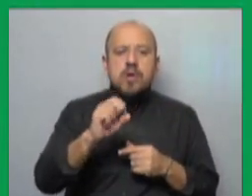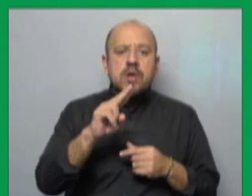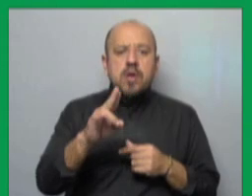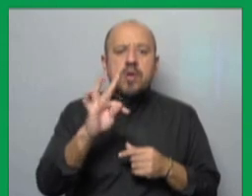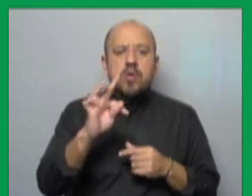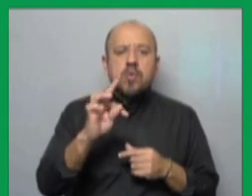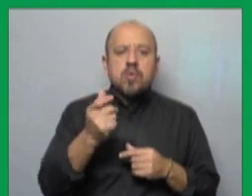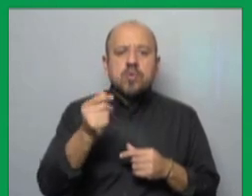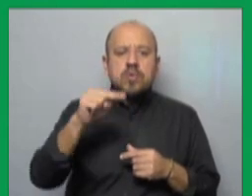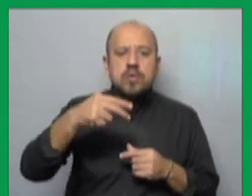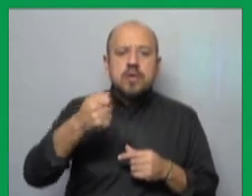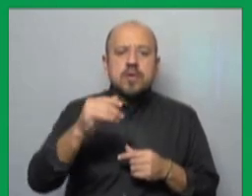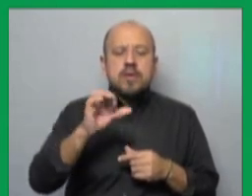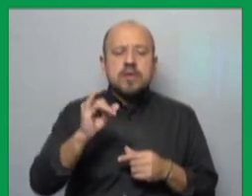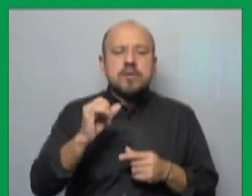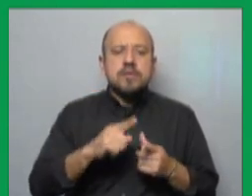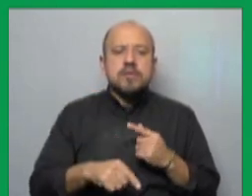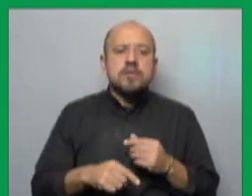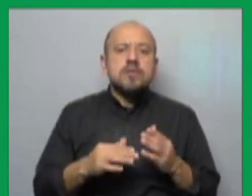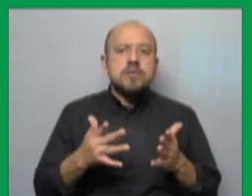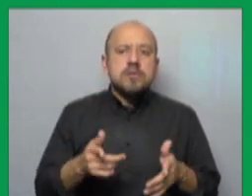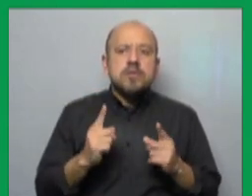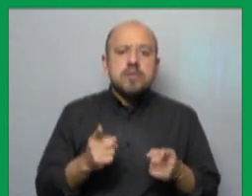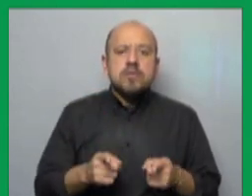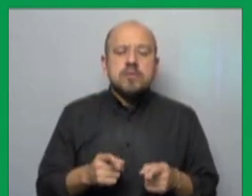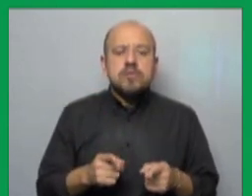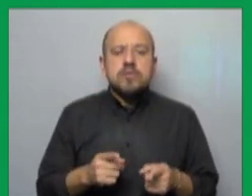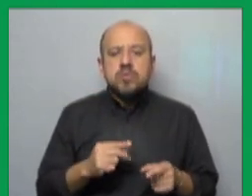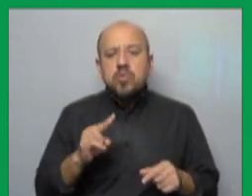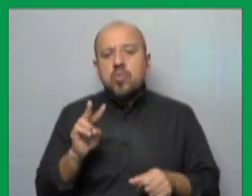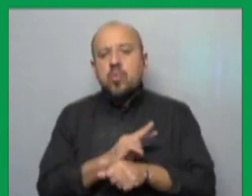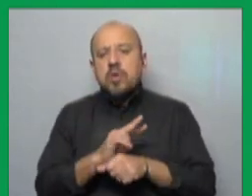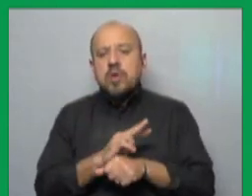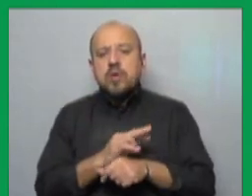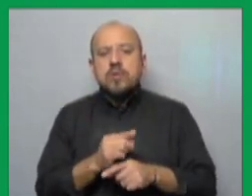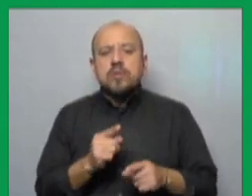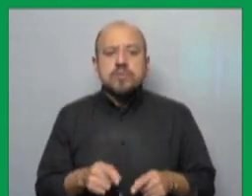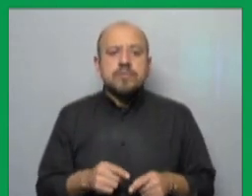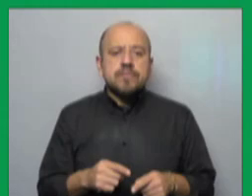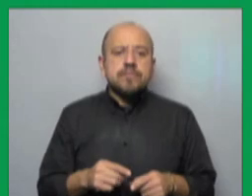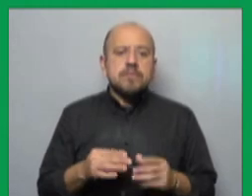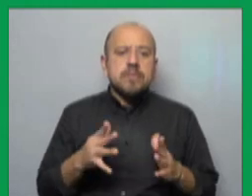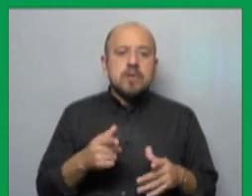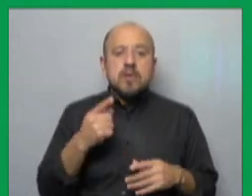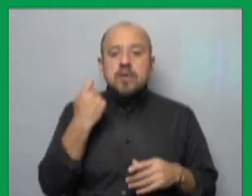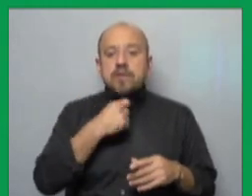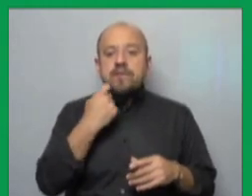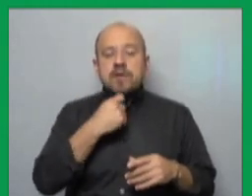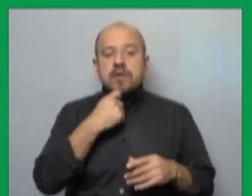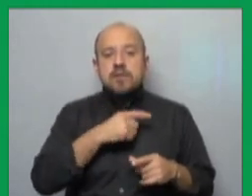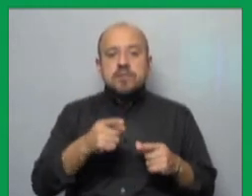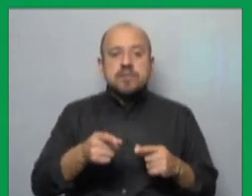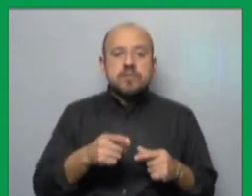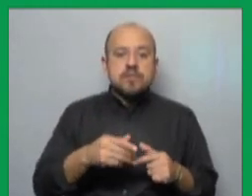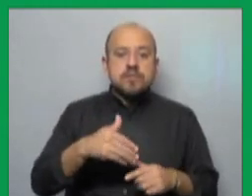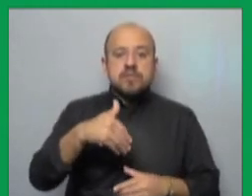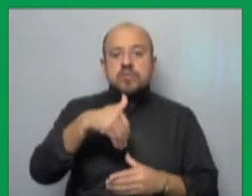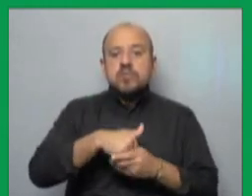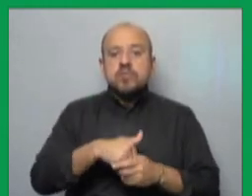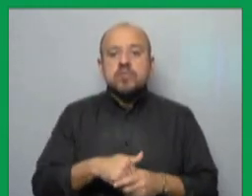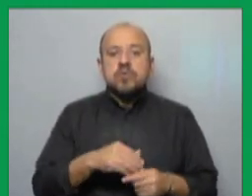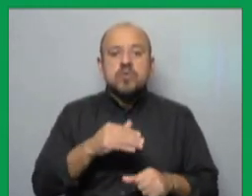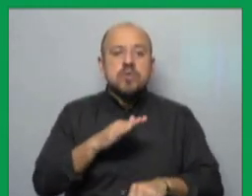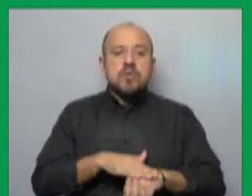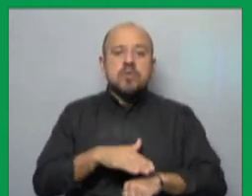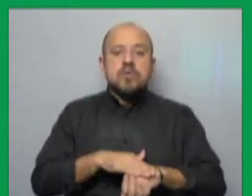médicamente asistido pasó con cuidados paliativos pasó con la falta de votos para corresponsabilidad en los